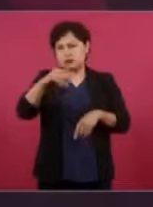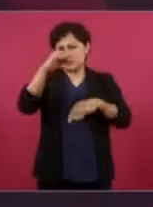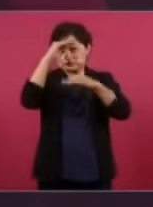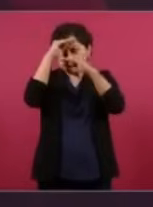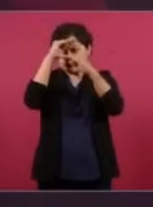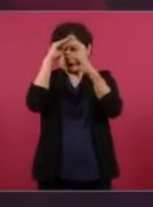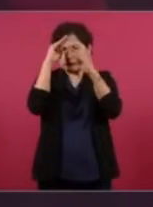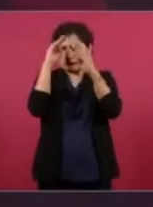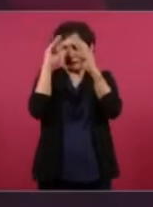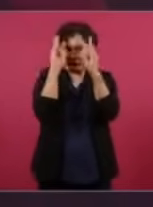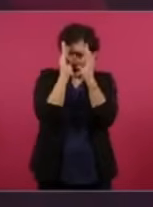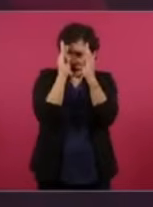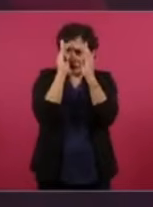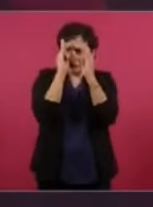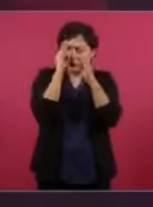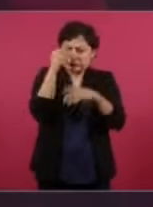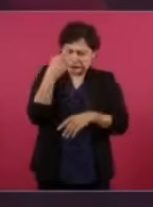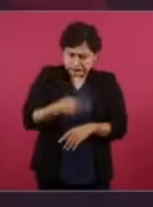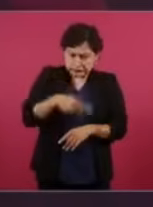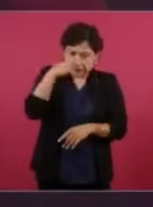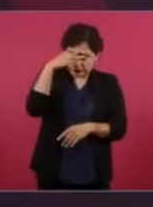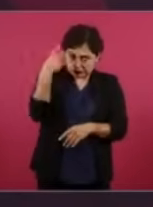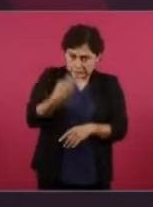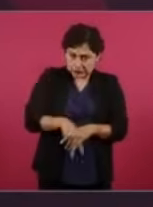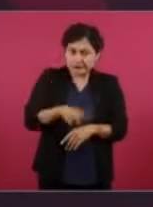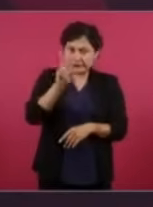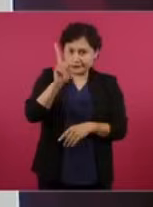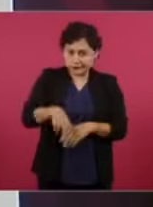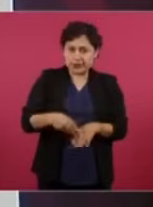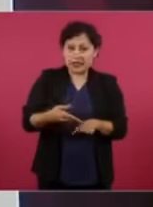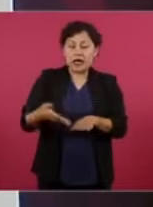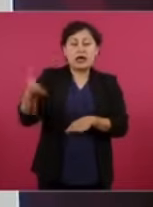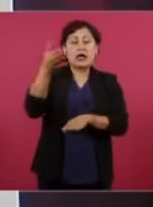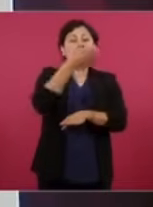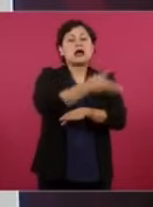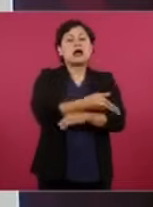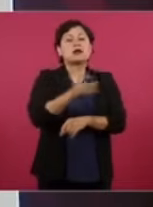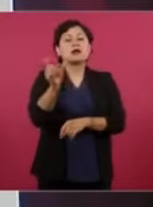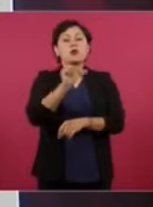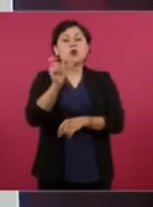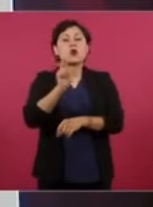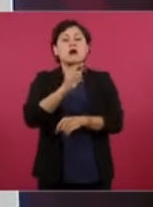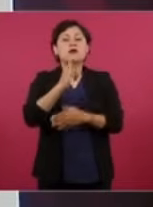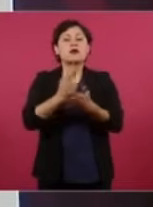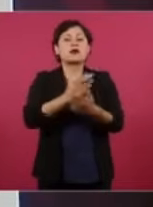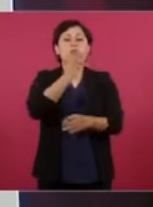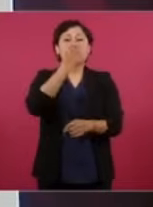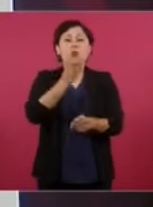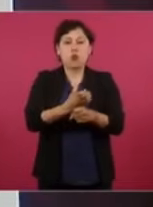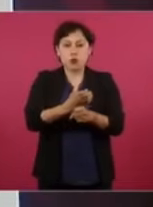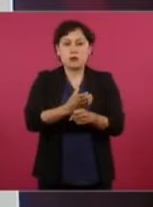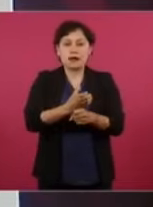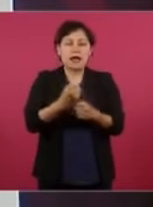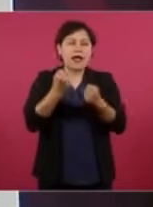Ni cuando triunfó la República y fracasó Maximiliano,